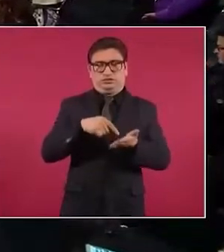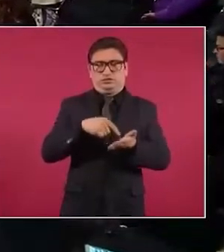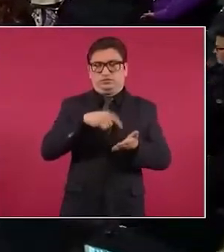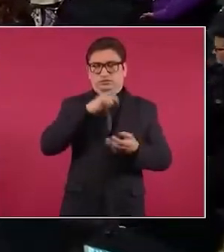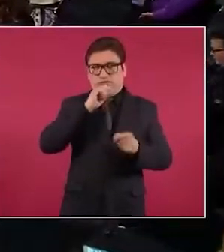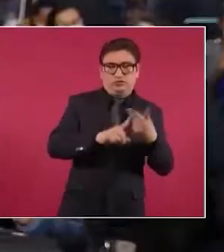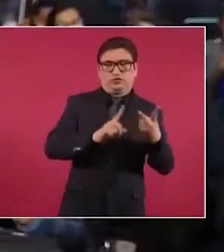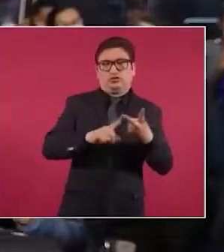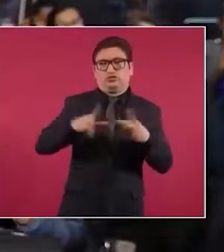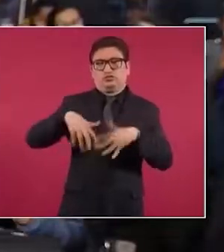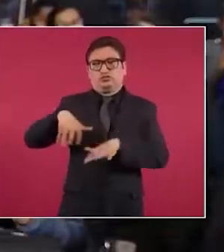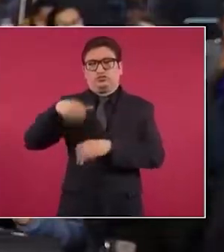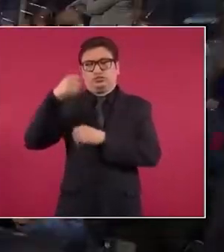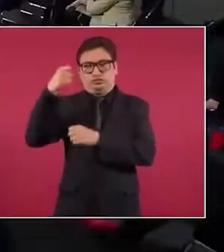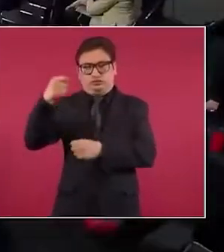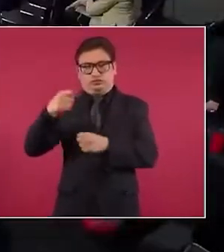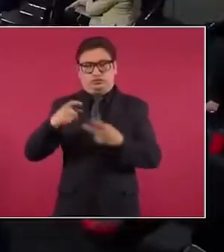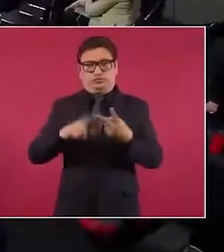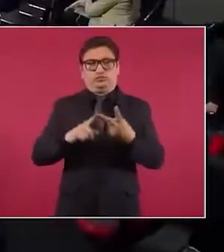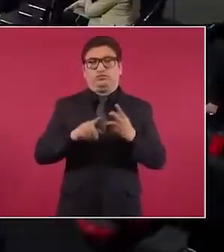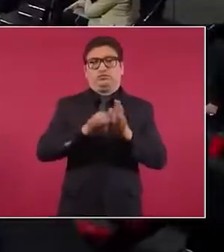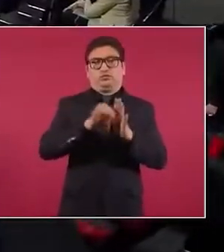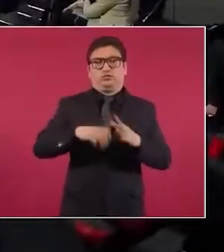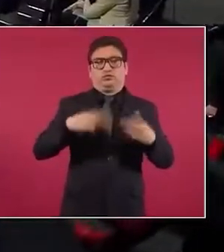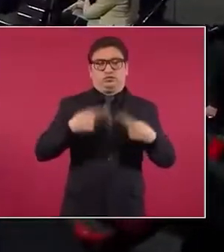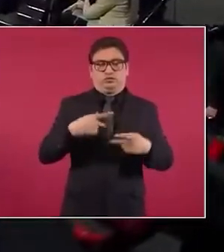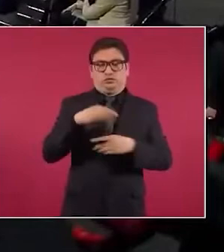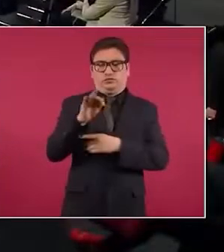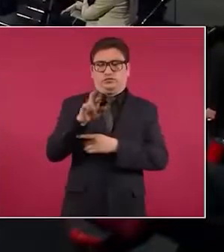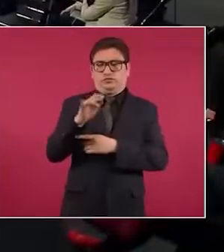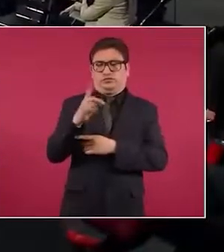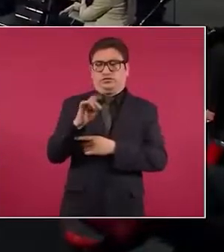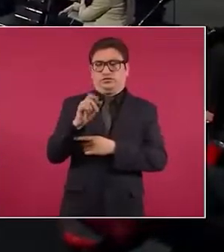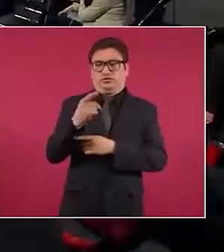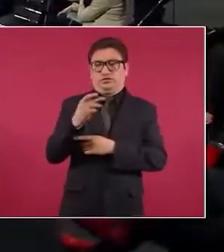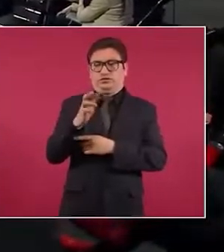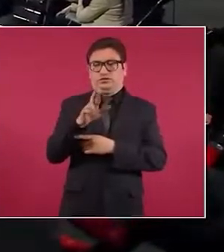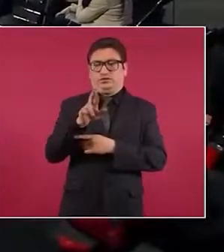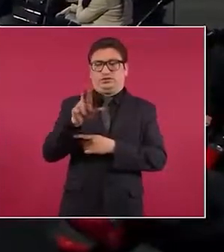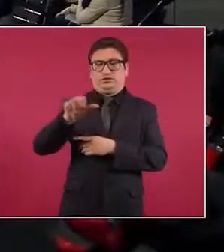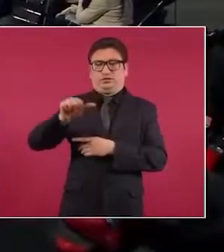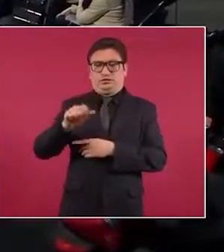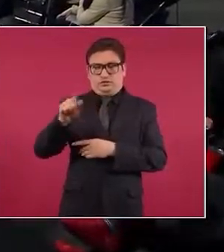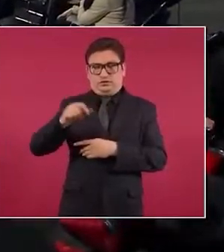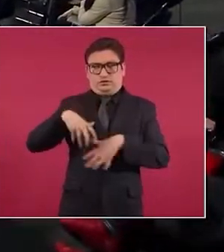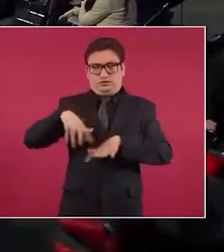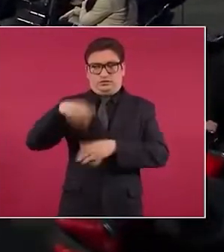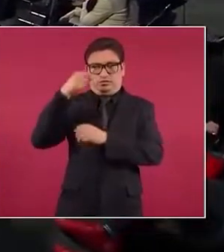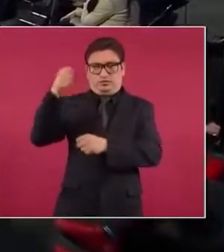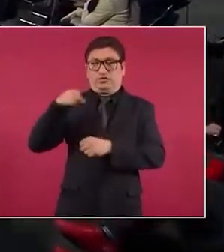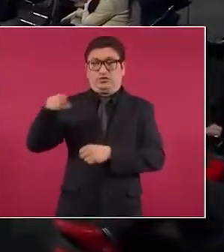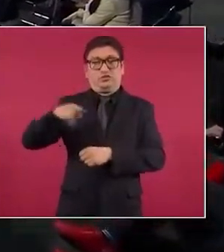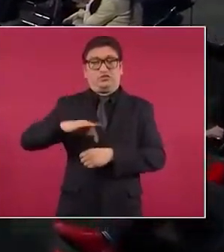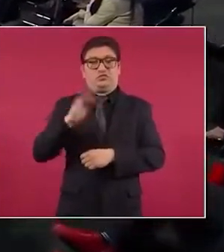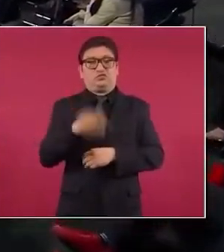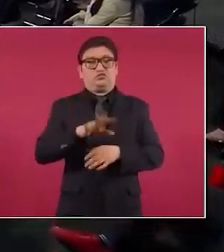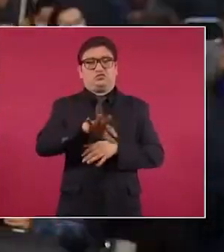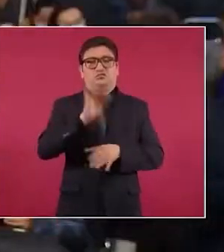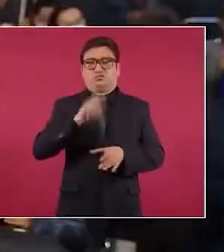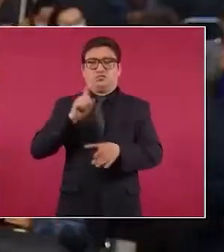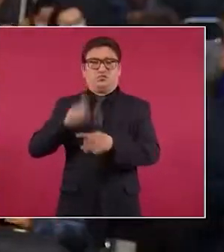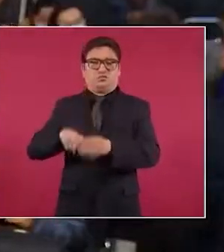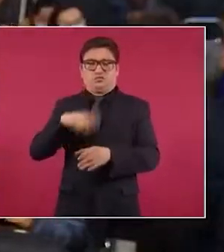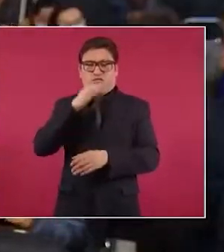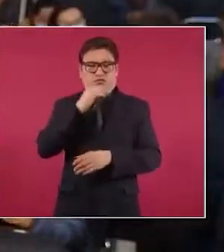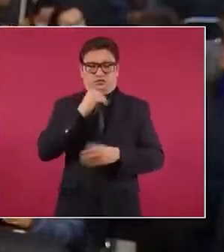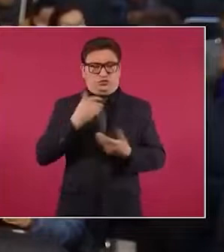qué es un periodista. Personas, por ejemplo, como Frida Guerrera, que es una activista, jamás serían aceptadas en el Consejo, por ejemplo, ¿no?